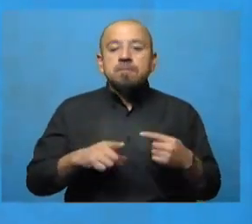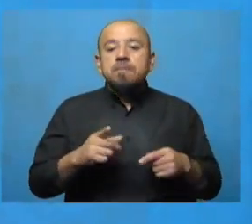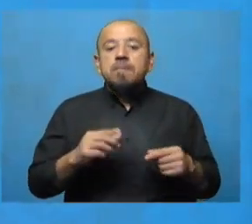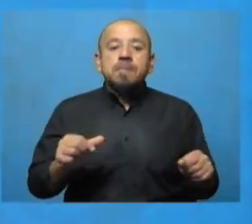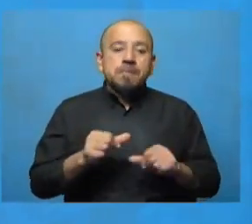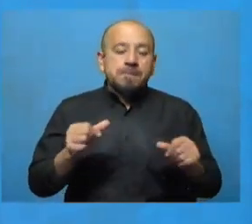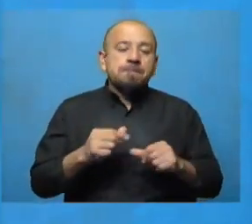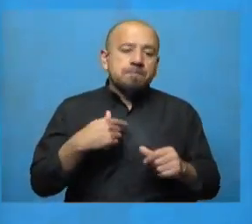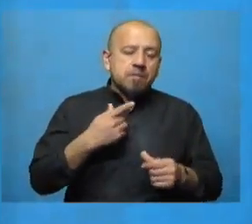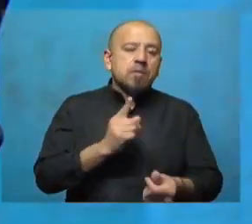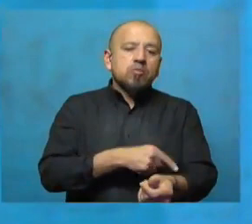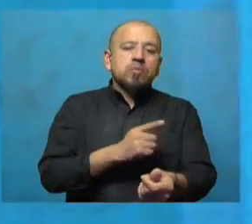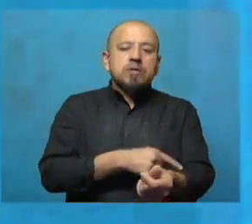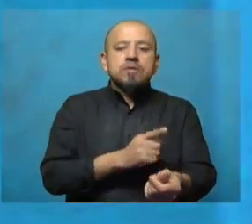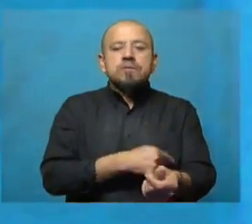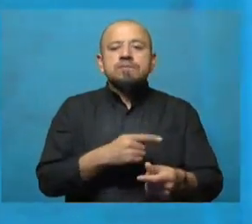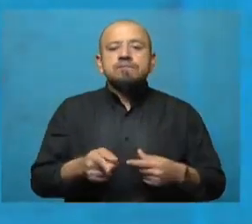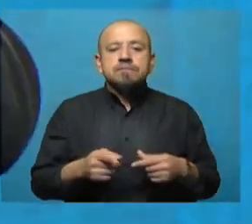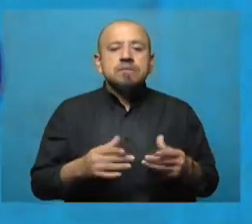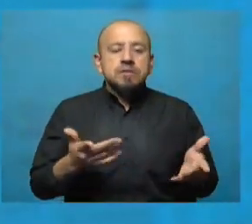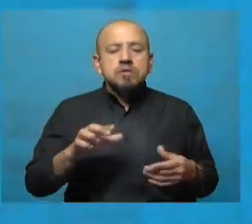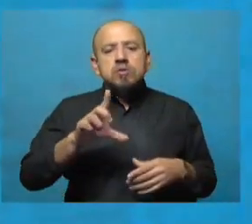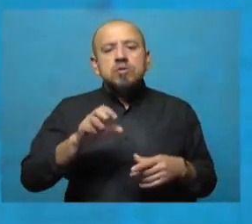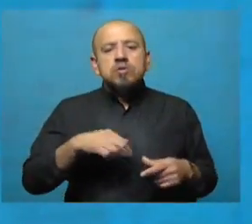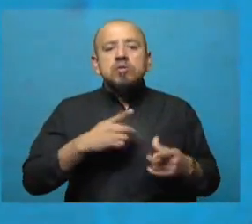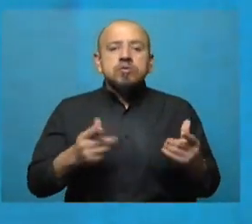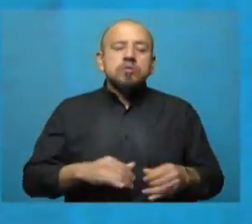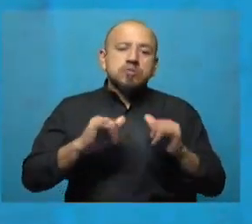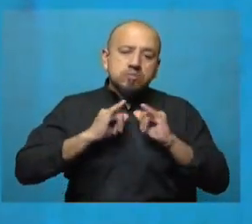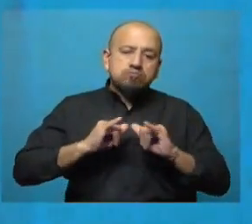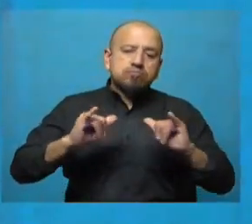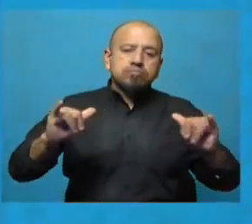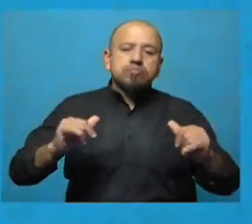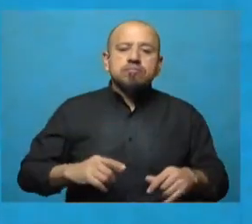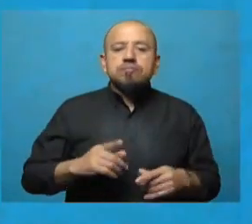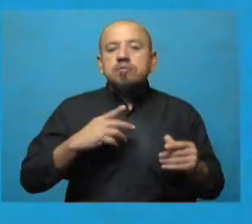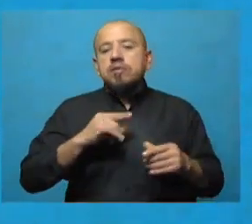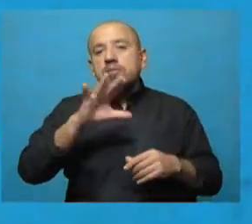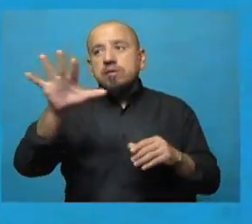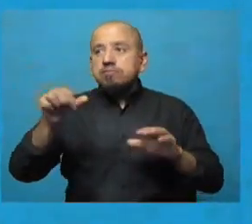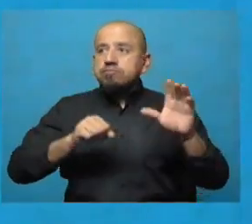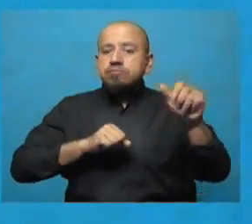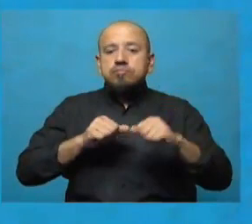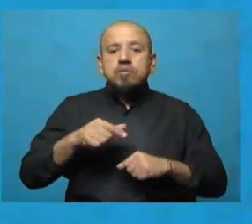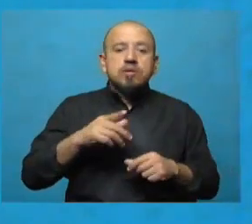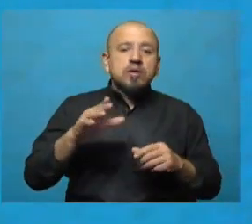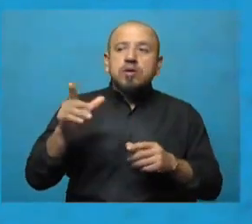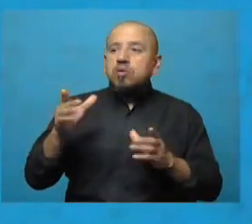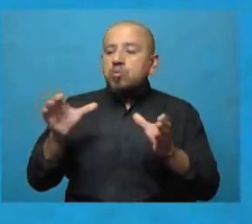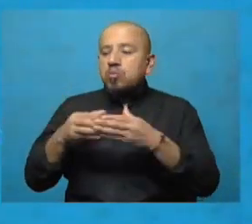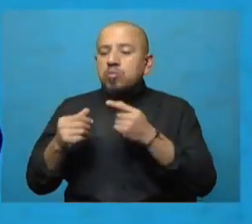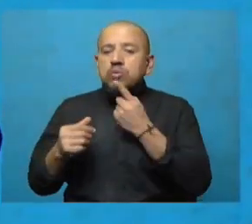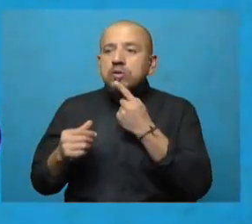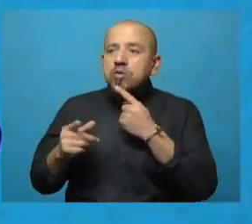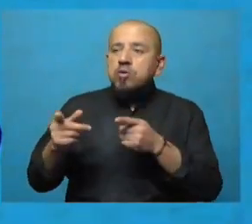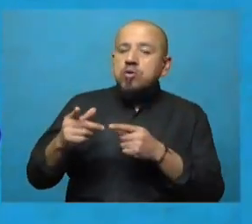se hace estamos acostumbrado a hacerlo recién mencionadas y Es lógico no pasa campaña tres campaña que te van a buscar de todos los partidos en realidad y eso habla del trabajo